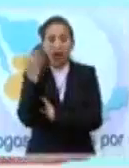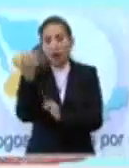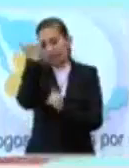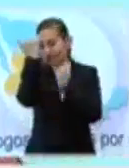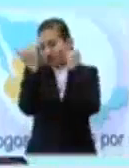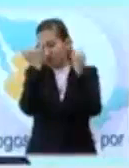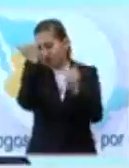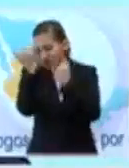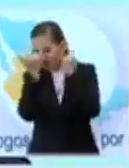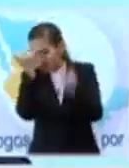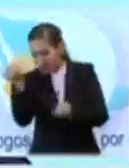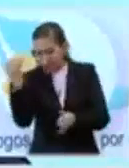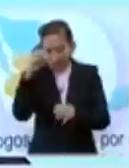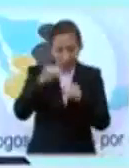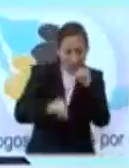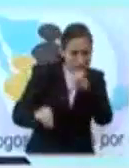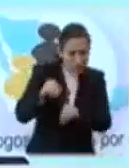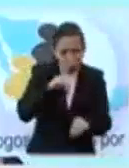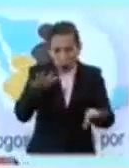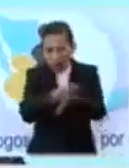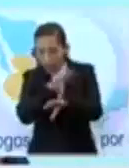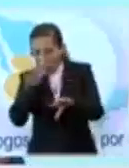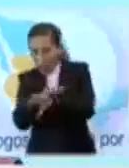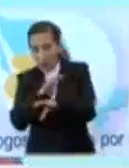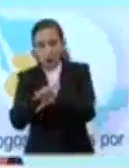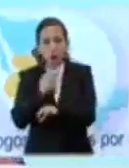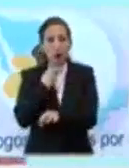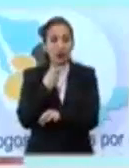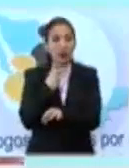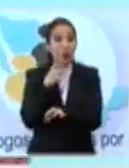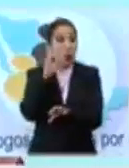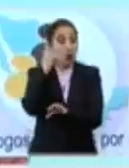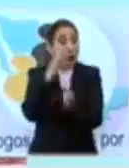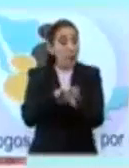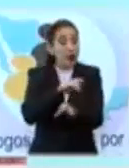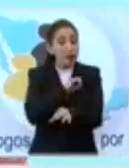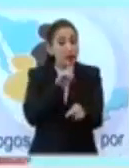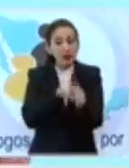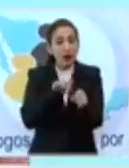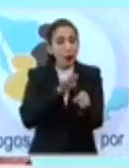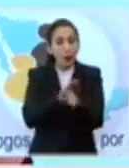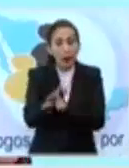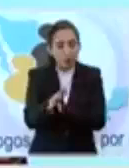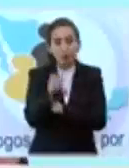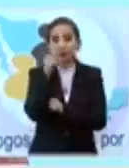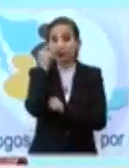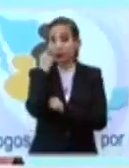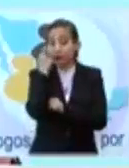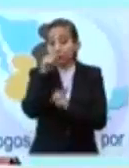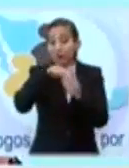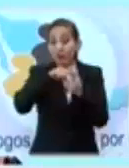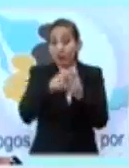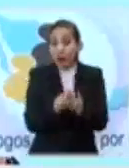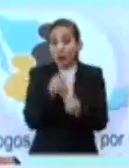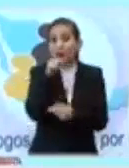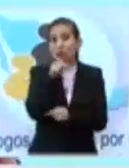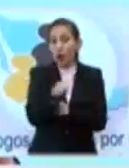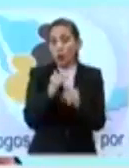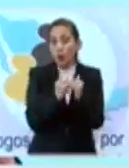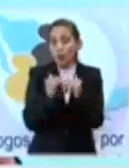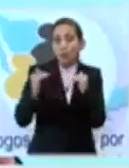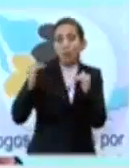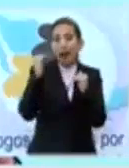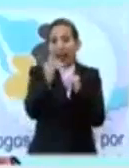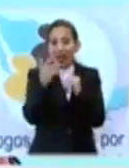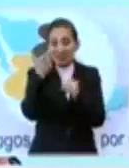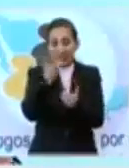una serie de políticas y de reformas estructurales y una muy particular fue que se empezó a aumentar otra vez